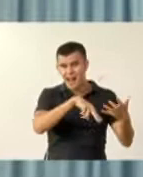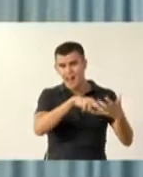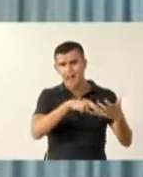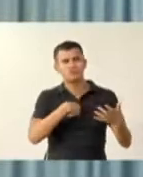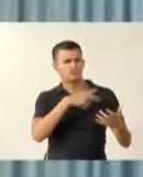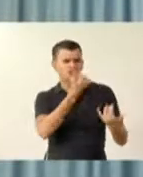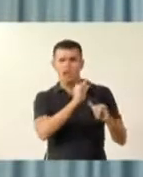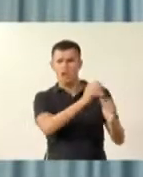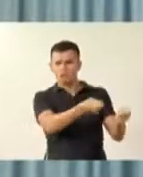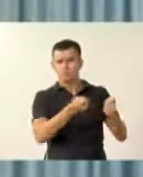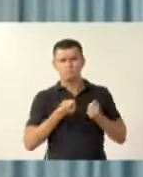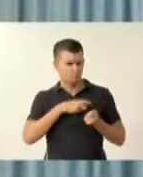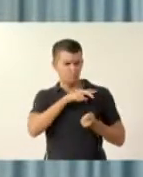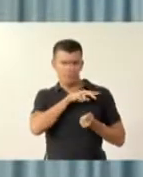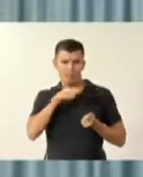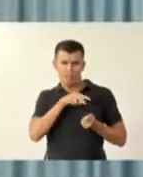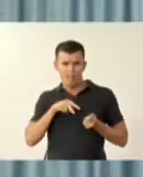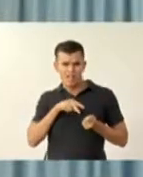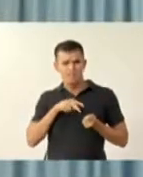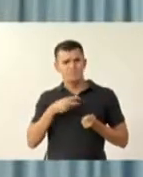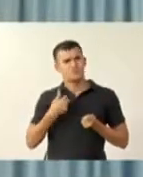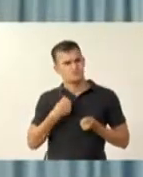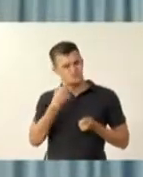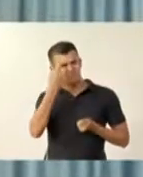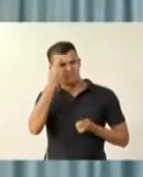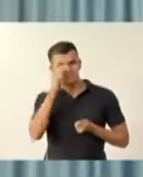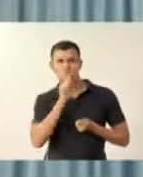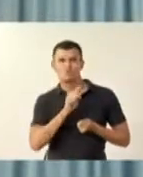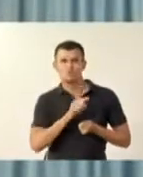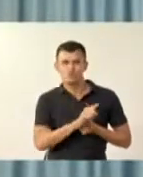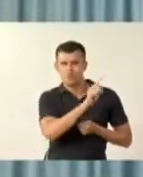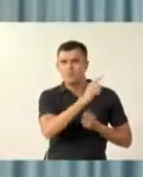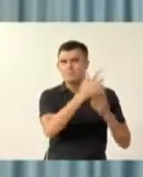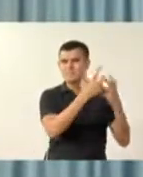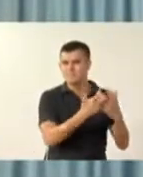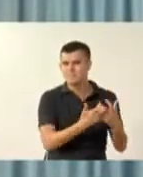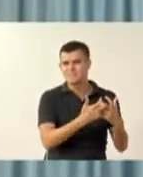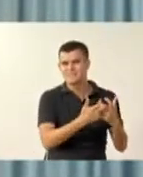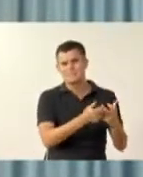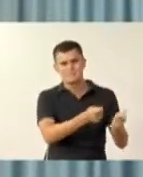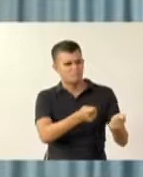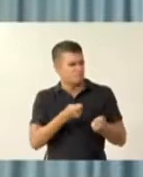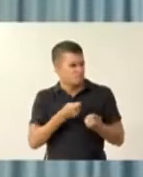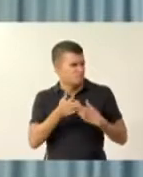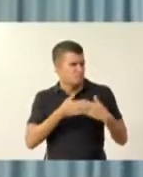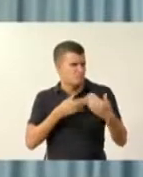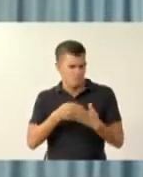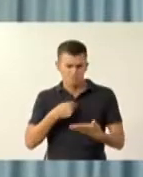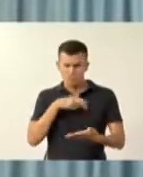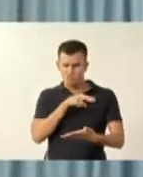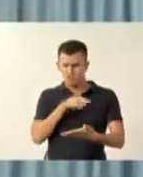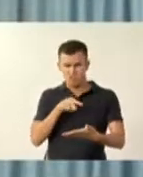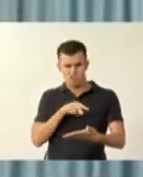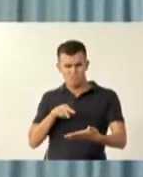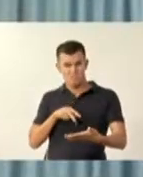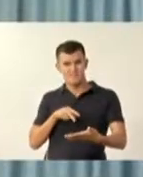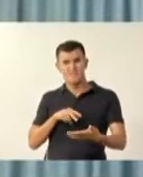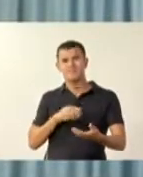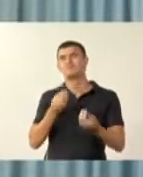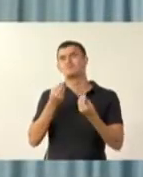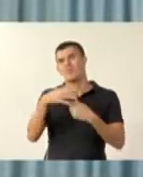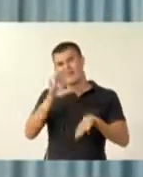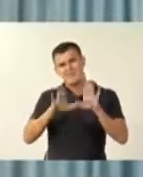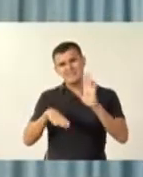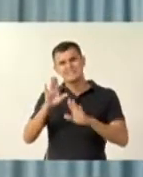convicción propia de aquello que consideran como lectores editoriales para saber qué publican y hacen su propia elección. Muchas